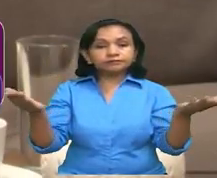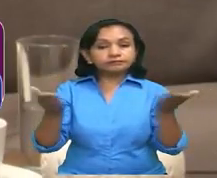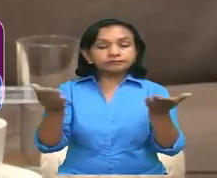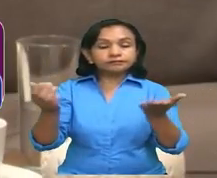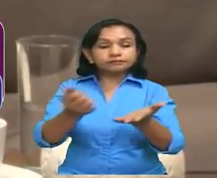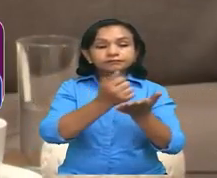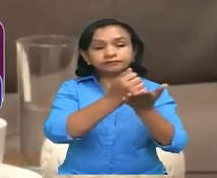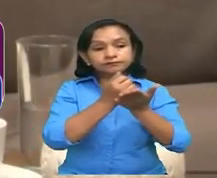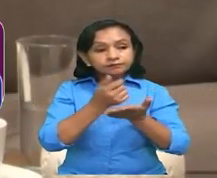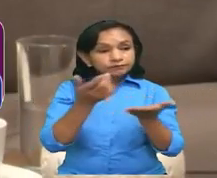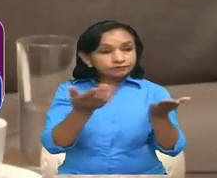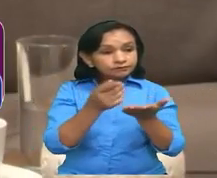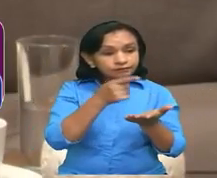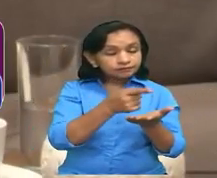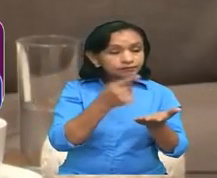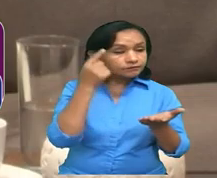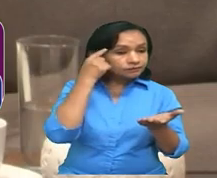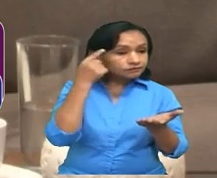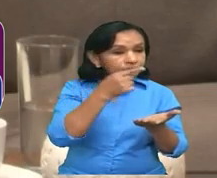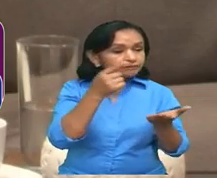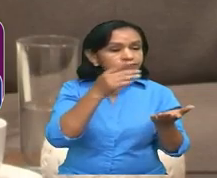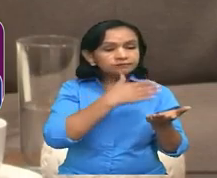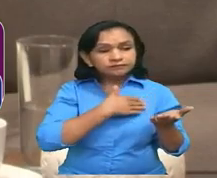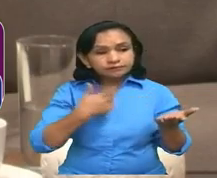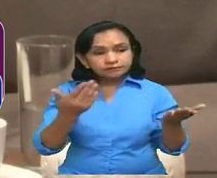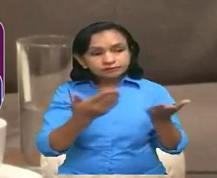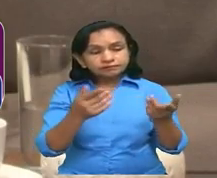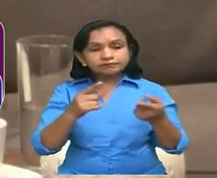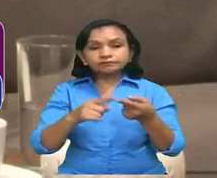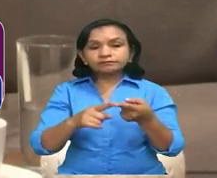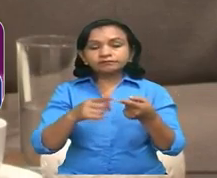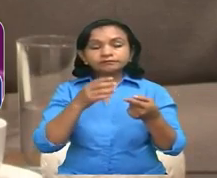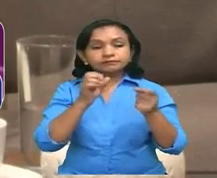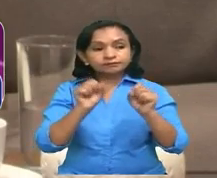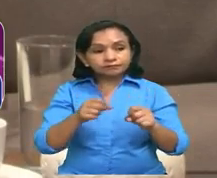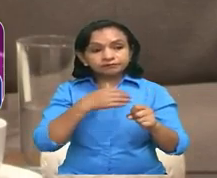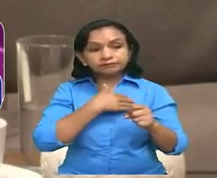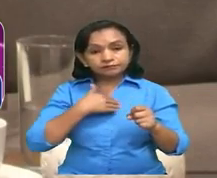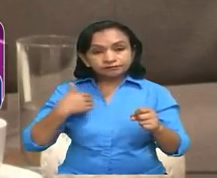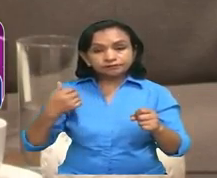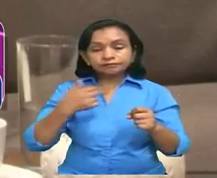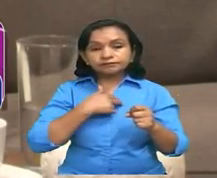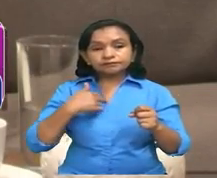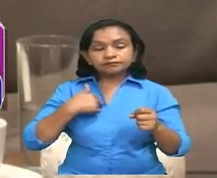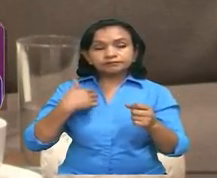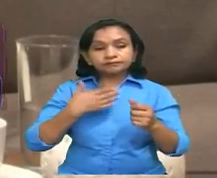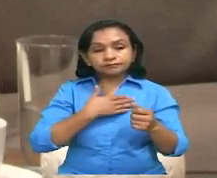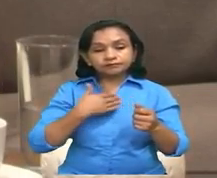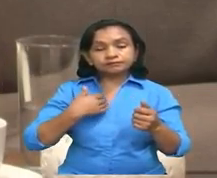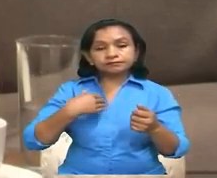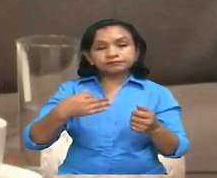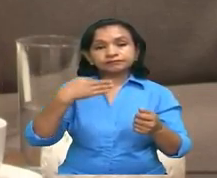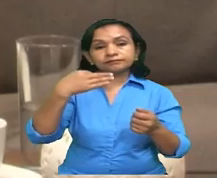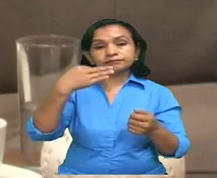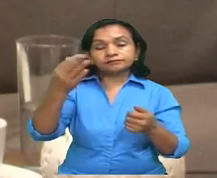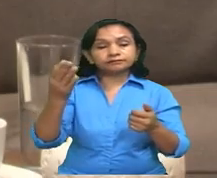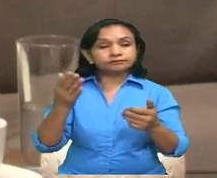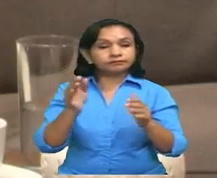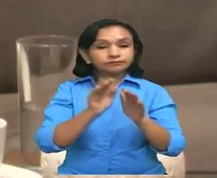parten nuevamente hacia su destino, y vamos a hacer esa valoración nosotros como gobierno y también de la mano con el